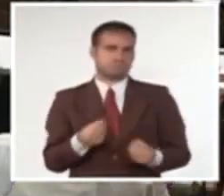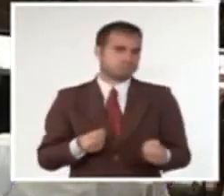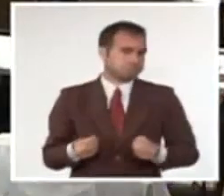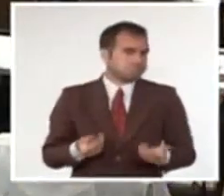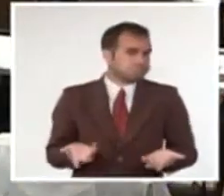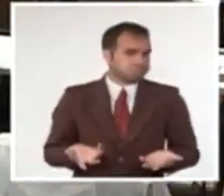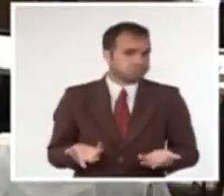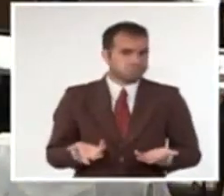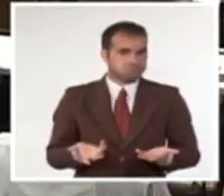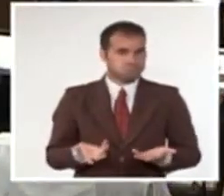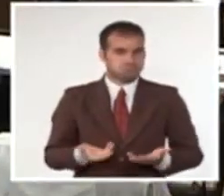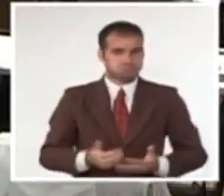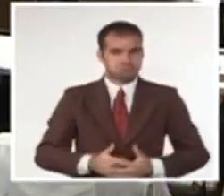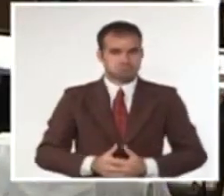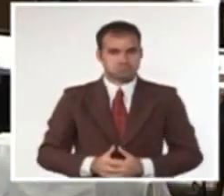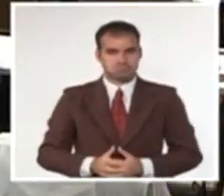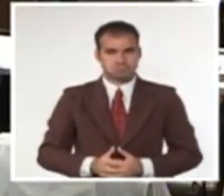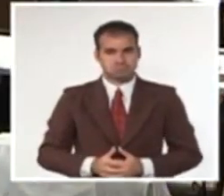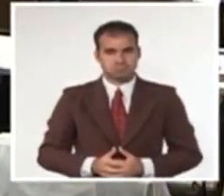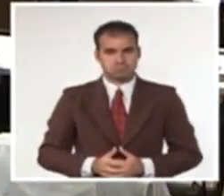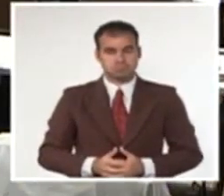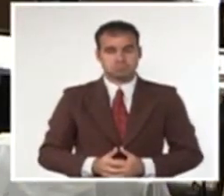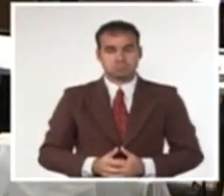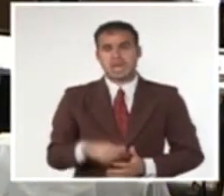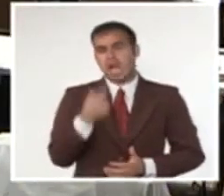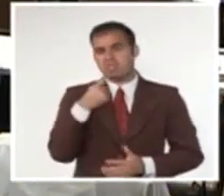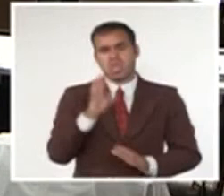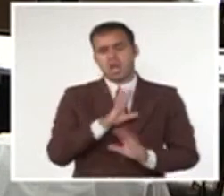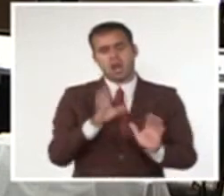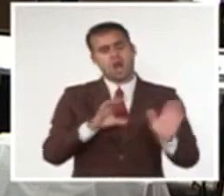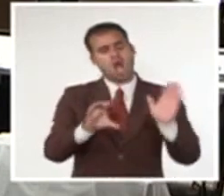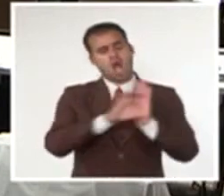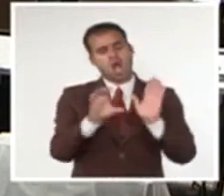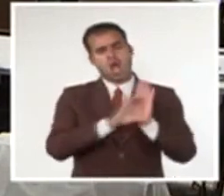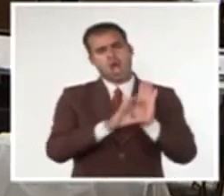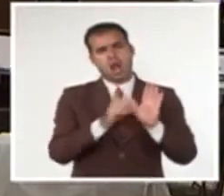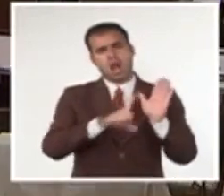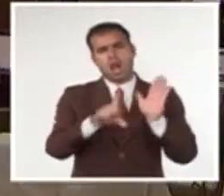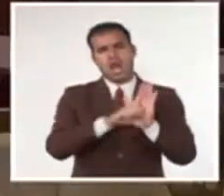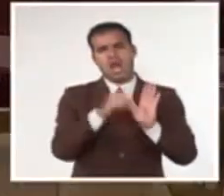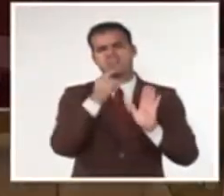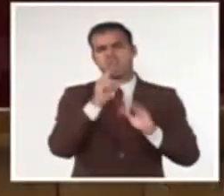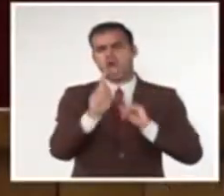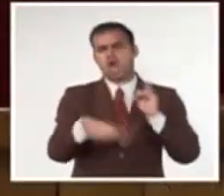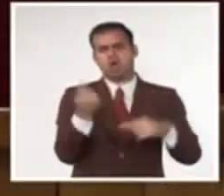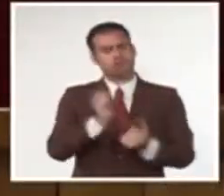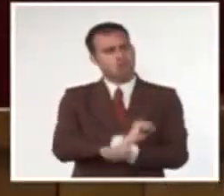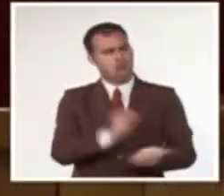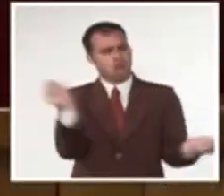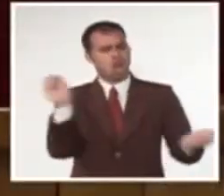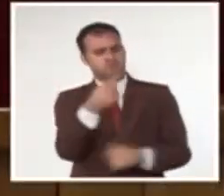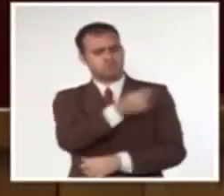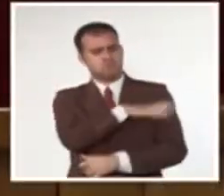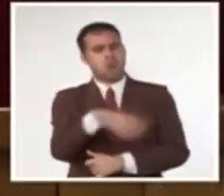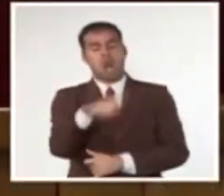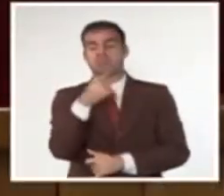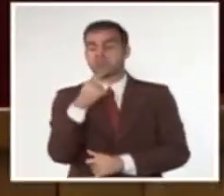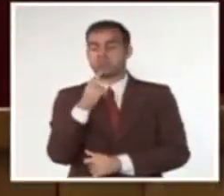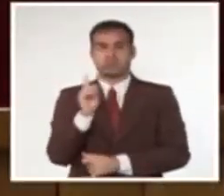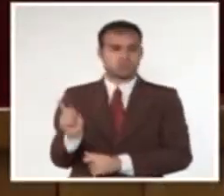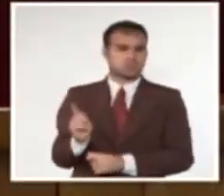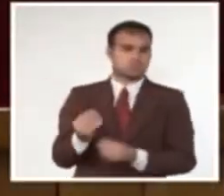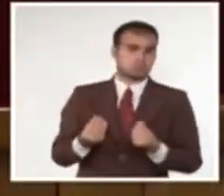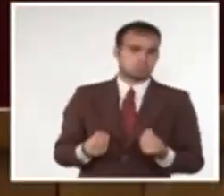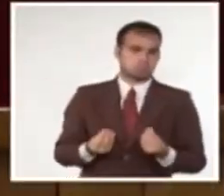sin sujeción a la Constitución y las leyes y en oposición a la democracia liberal que exhiben como el